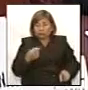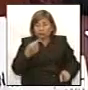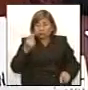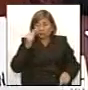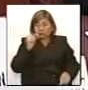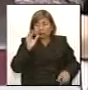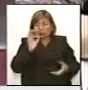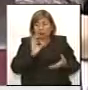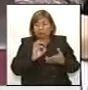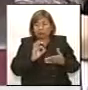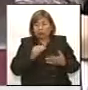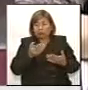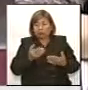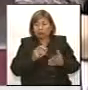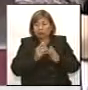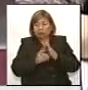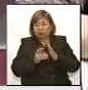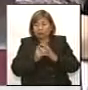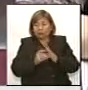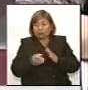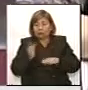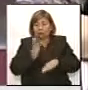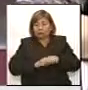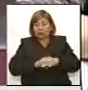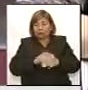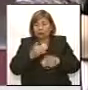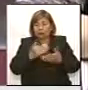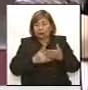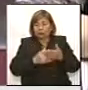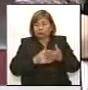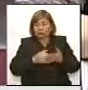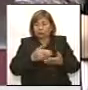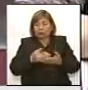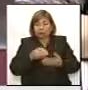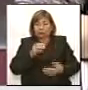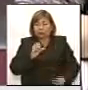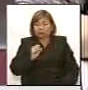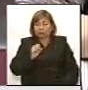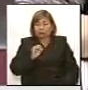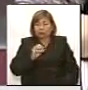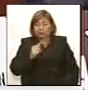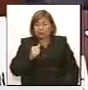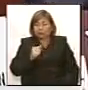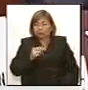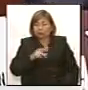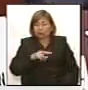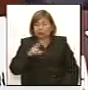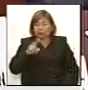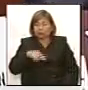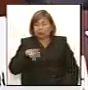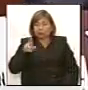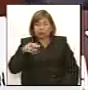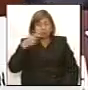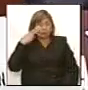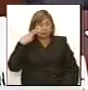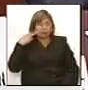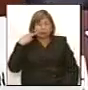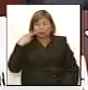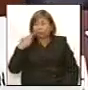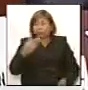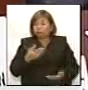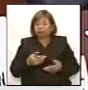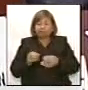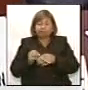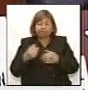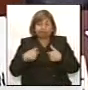punto de este decreto. Respecto a la participación del CIAM, del Consejo Interregional Amazonas. Un consejo en el que